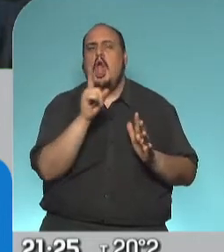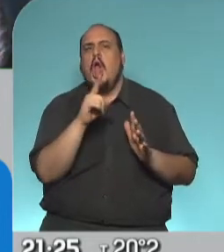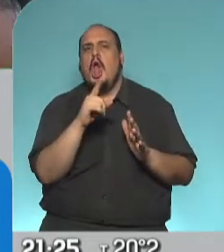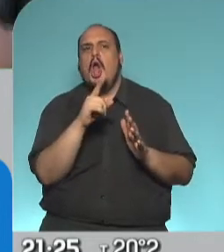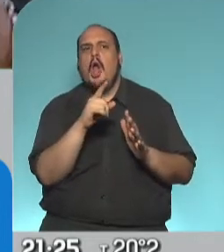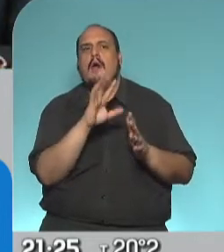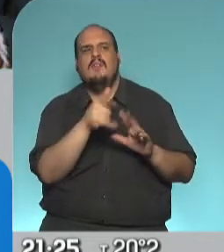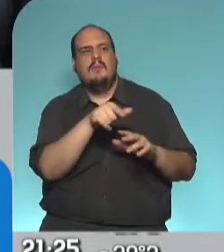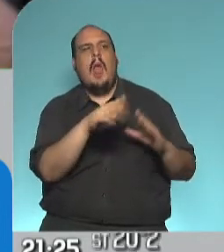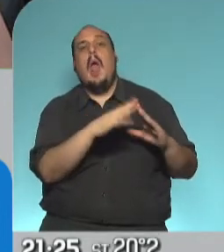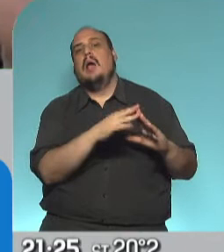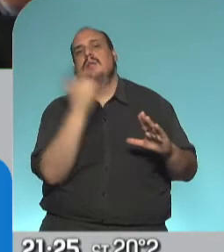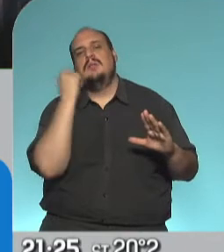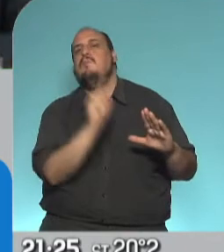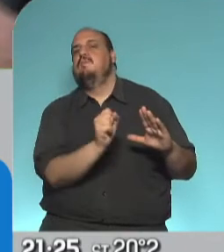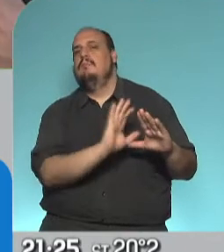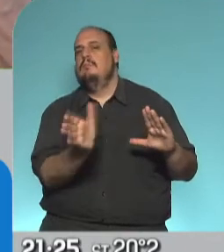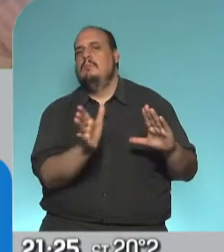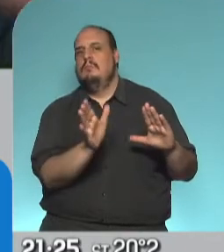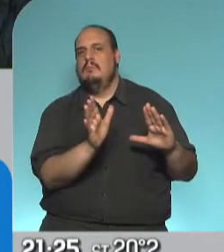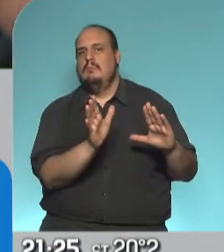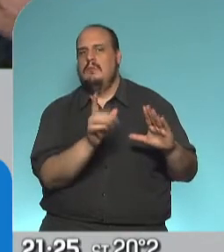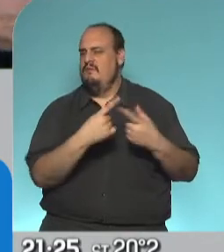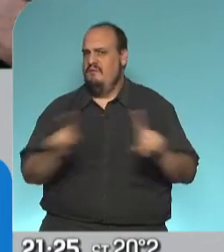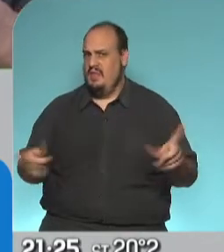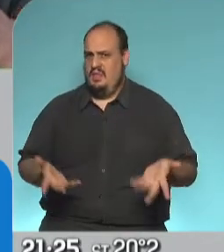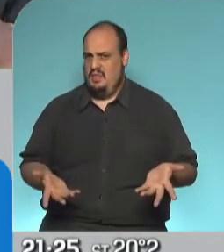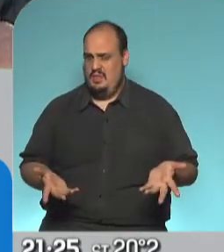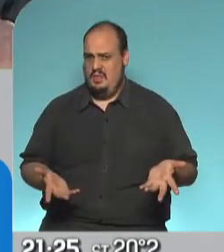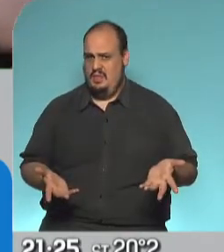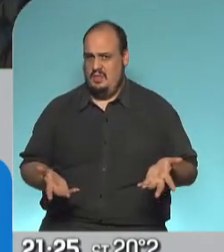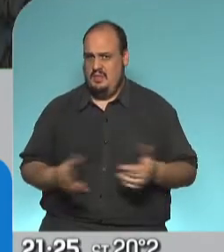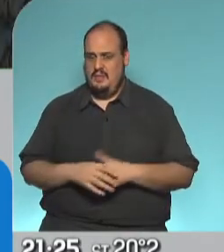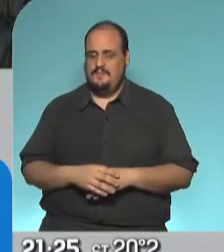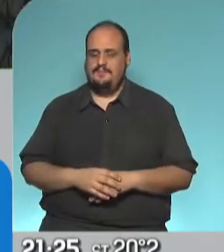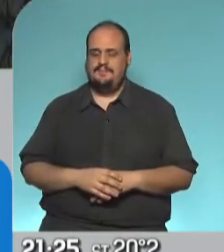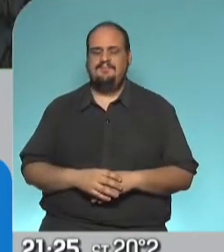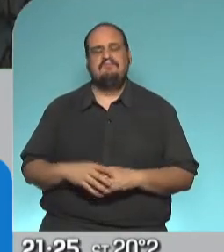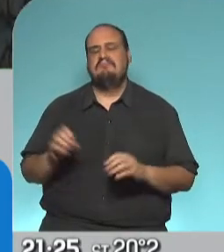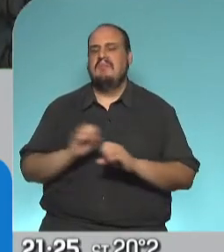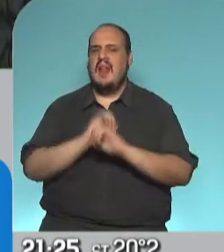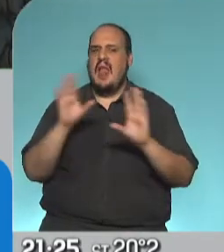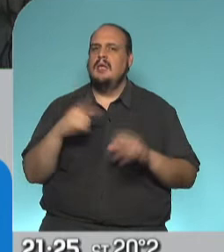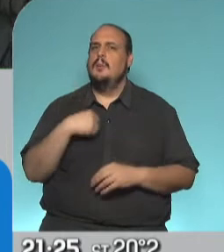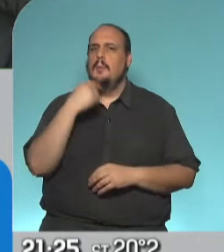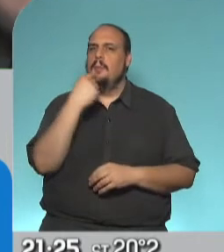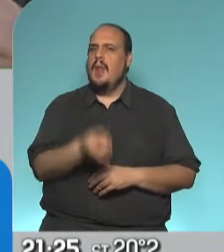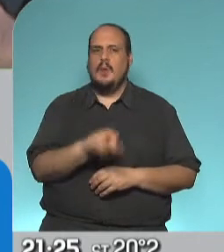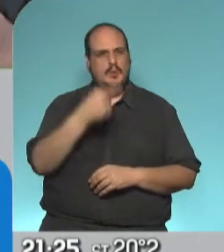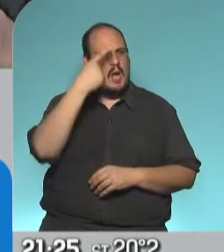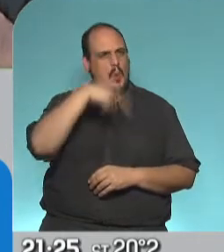valorar en términos cuantitativos, es decir, la demanda de vivienda, como falta de vivienda. Está claro. La última,